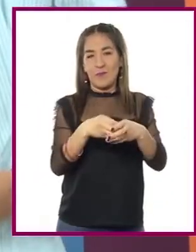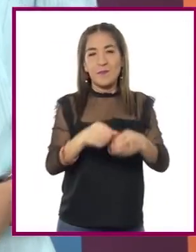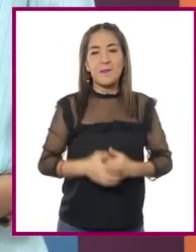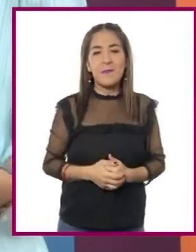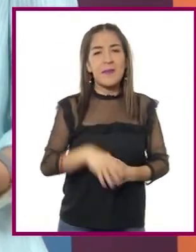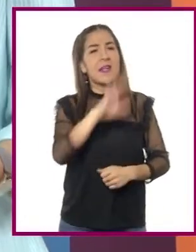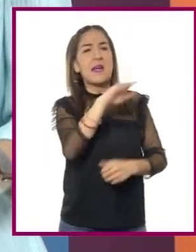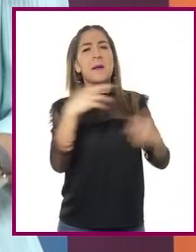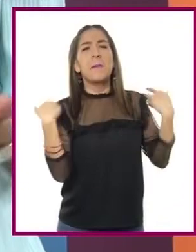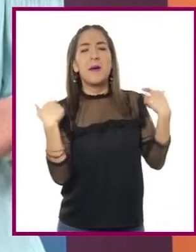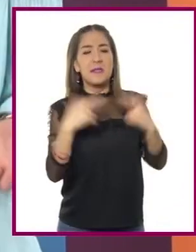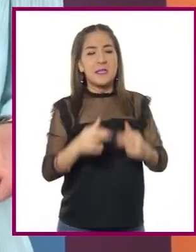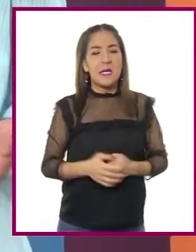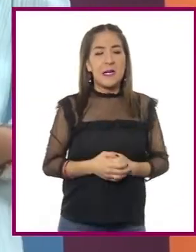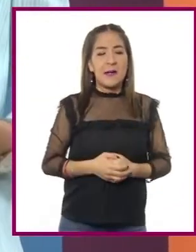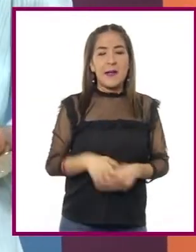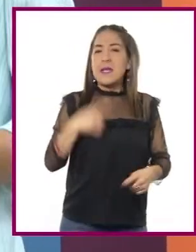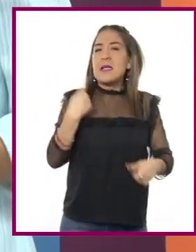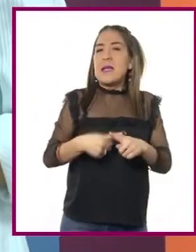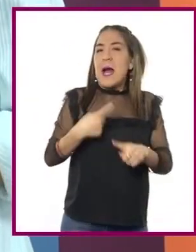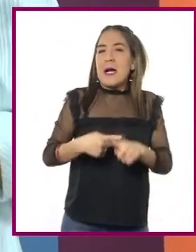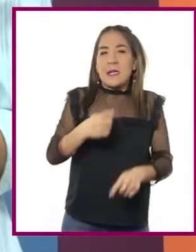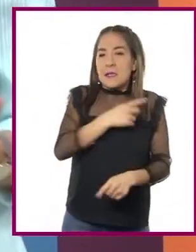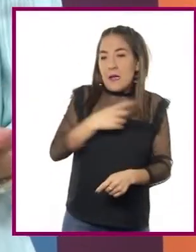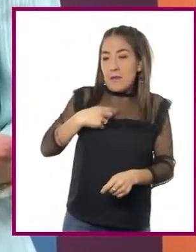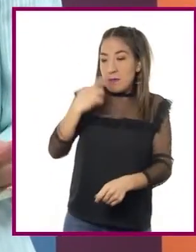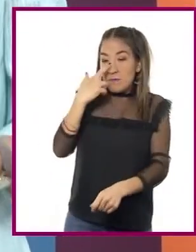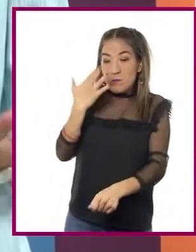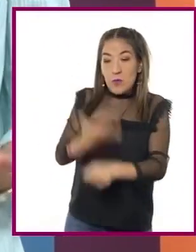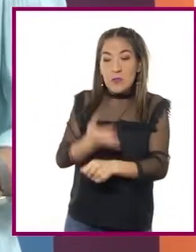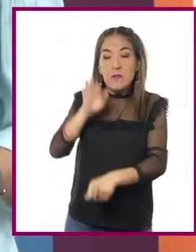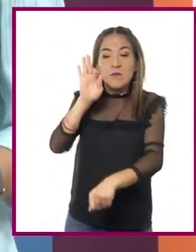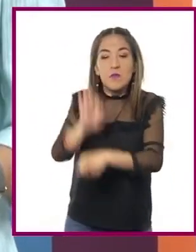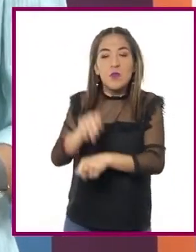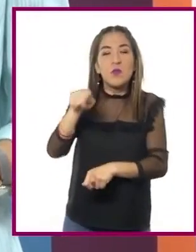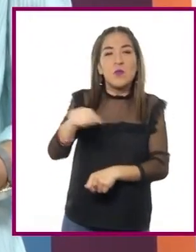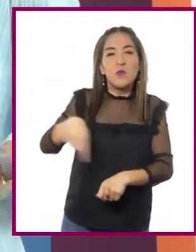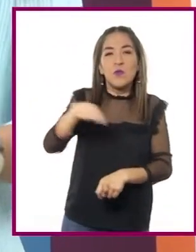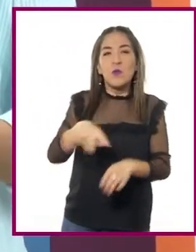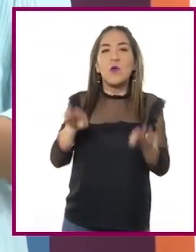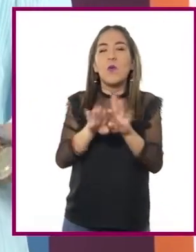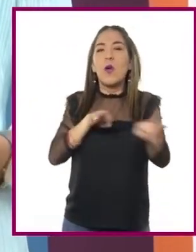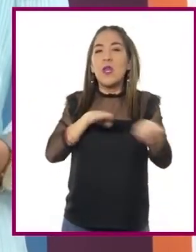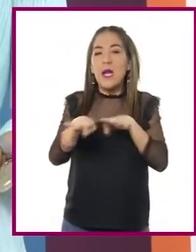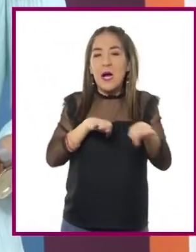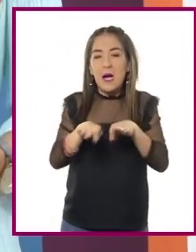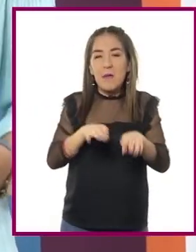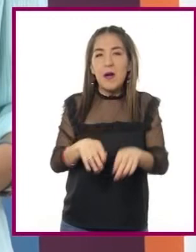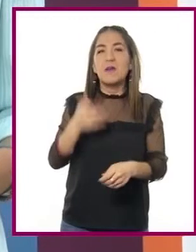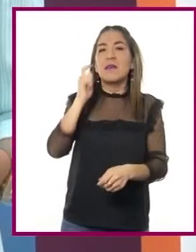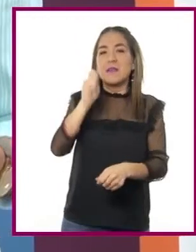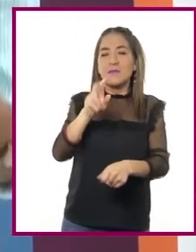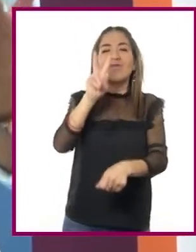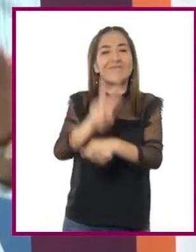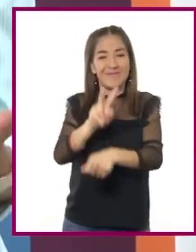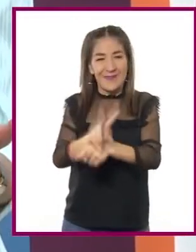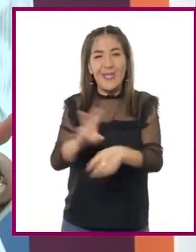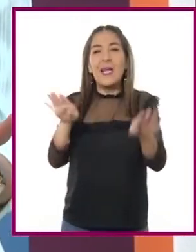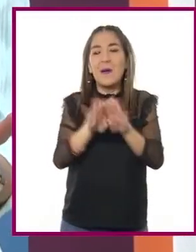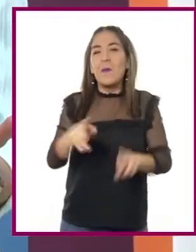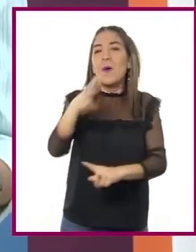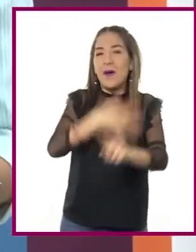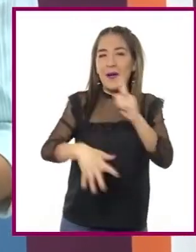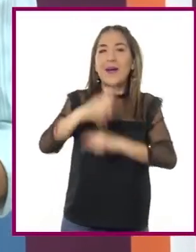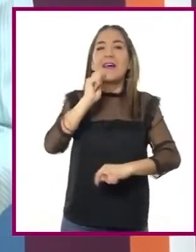Maestra, ¿quién regula la actuación de las servidoras y servidores públicos? Pregunto porque, como